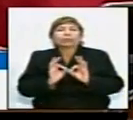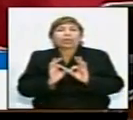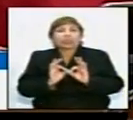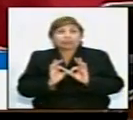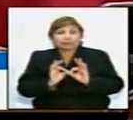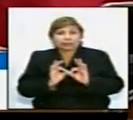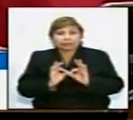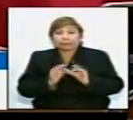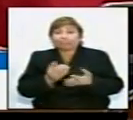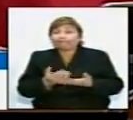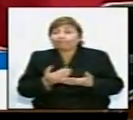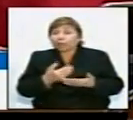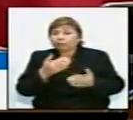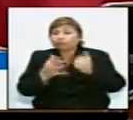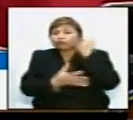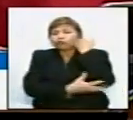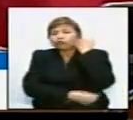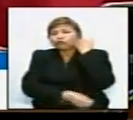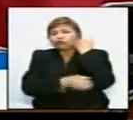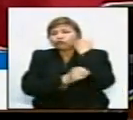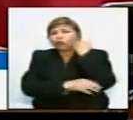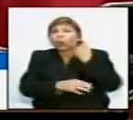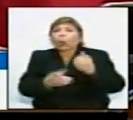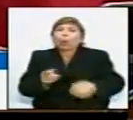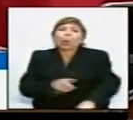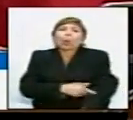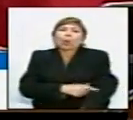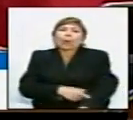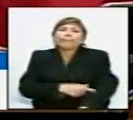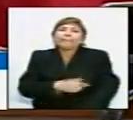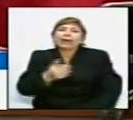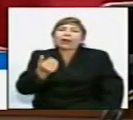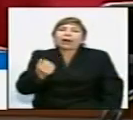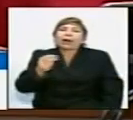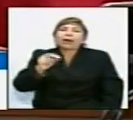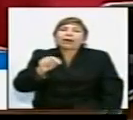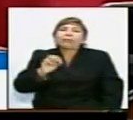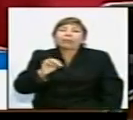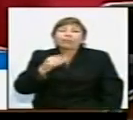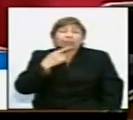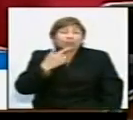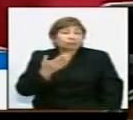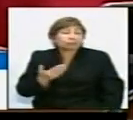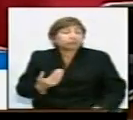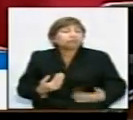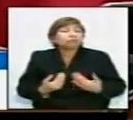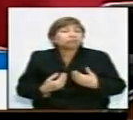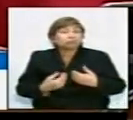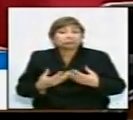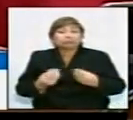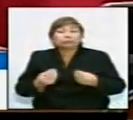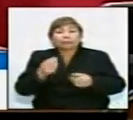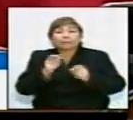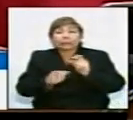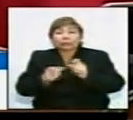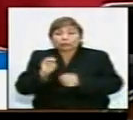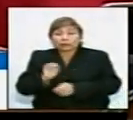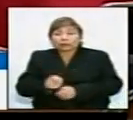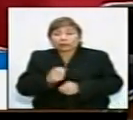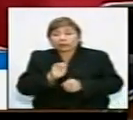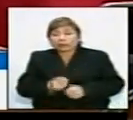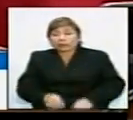de pobreza extrema o el tema de anemia en estas zonas donde tenemos la mayoría de productores